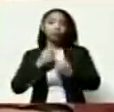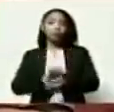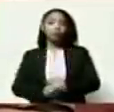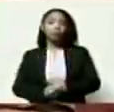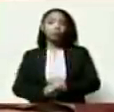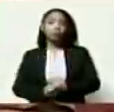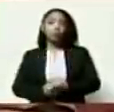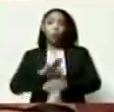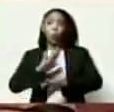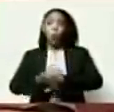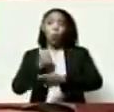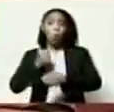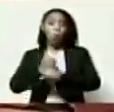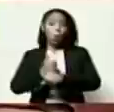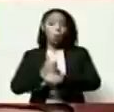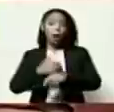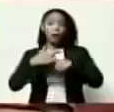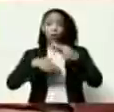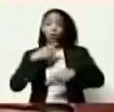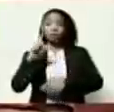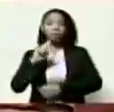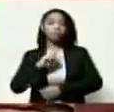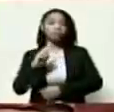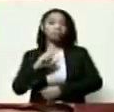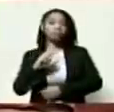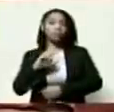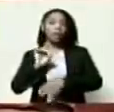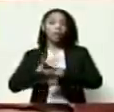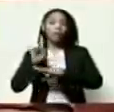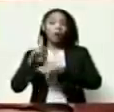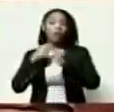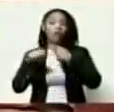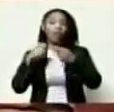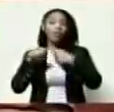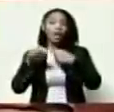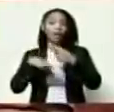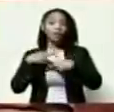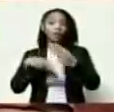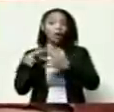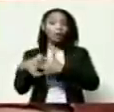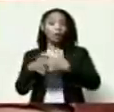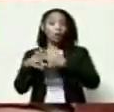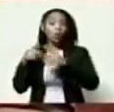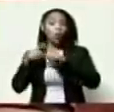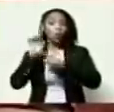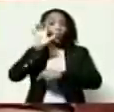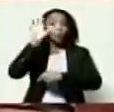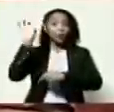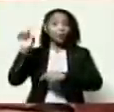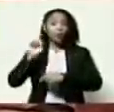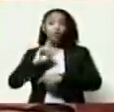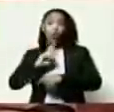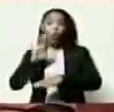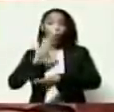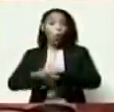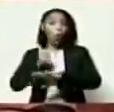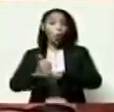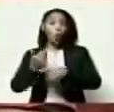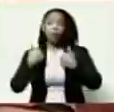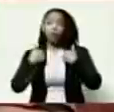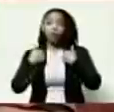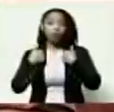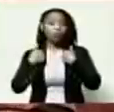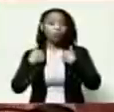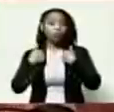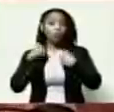no por culpa de la revolución. Se le dejó vender petróleo a Estados Unidos y otros países, no por culpa de nosotros,